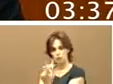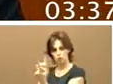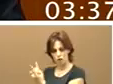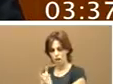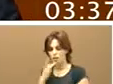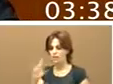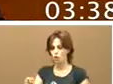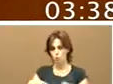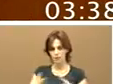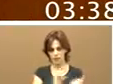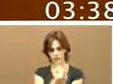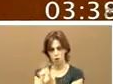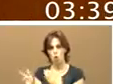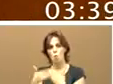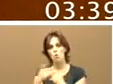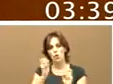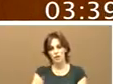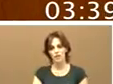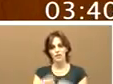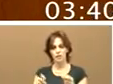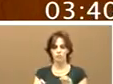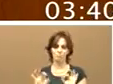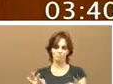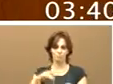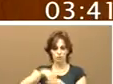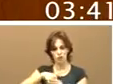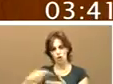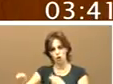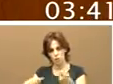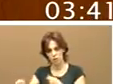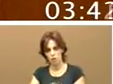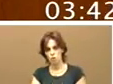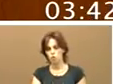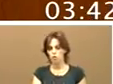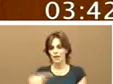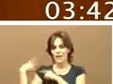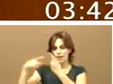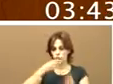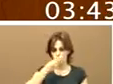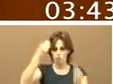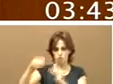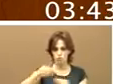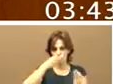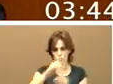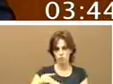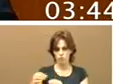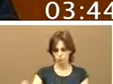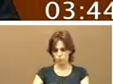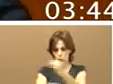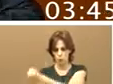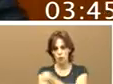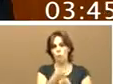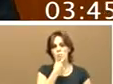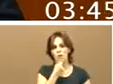los comerciantes en la modernización del comercio en facilitar el relevo generacional y sobre todo en un cambio de